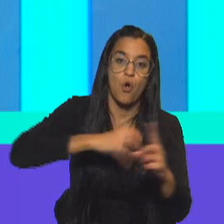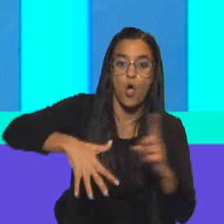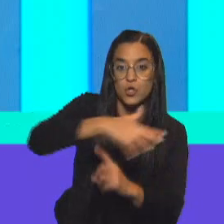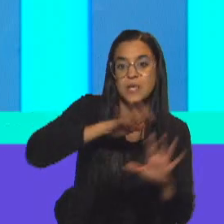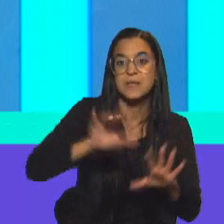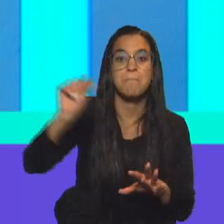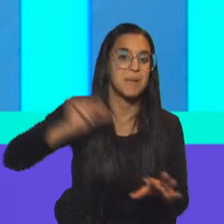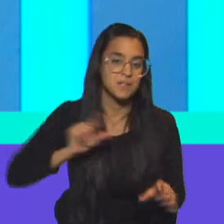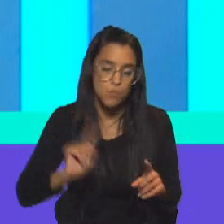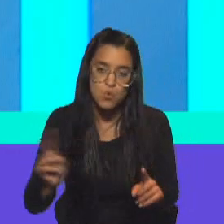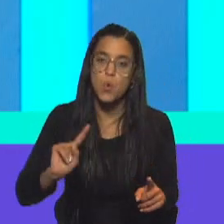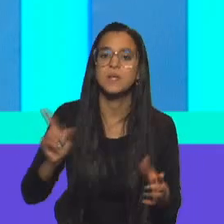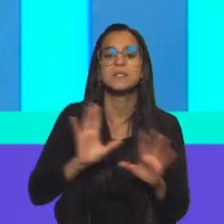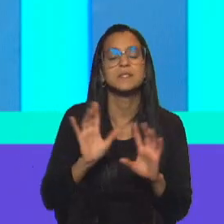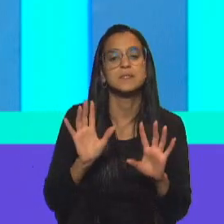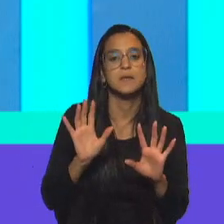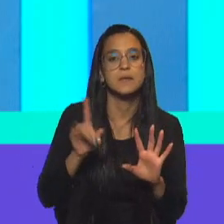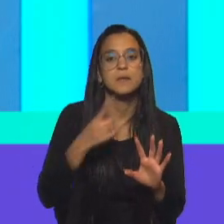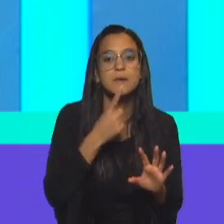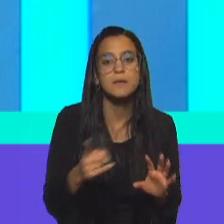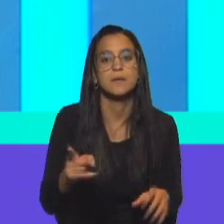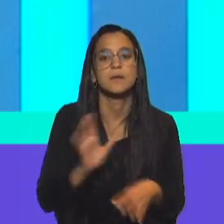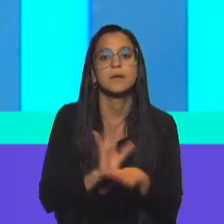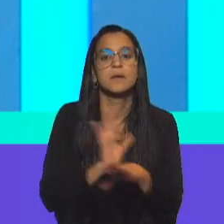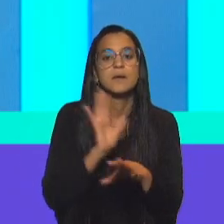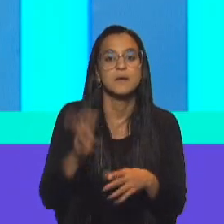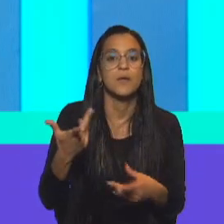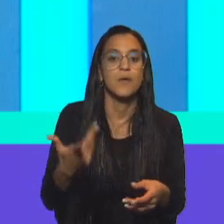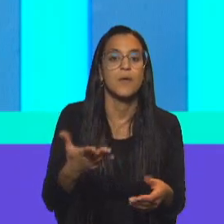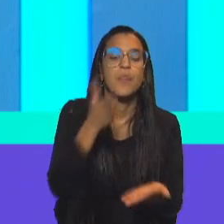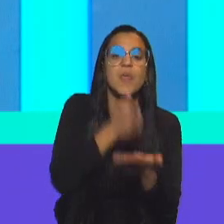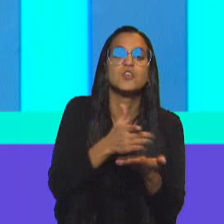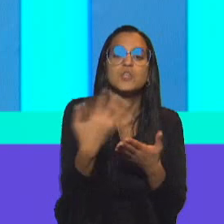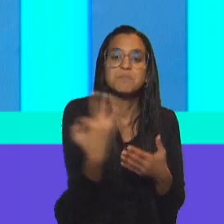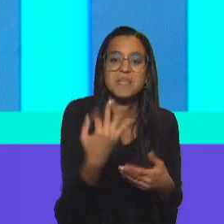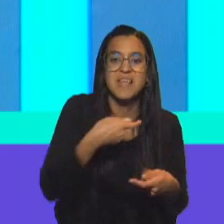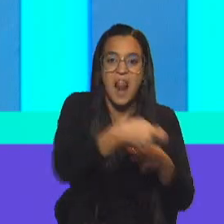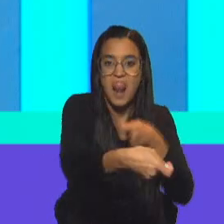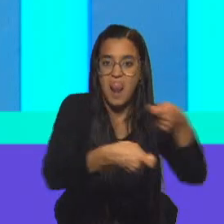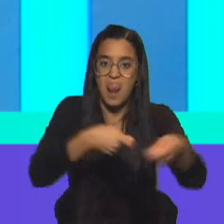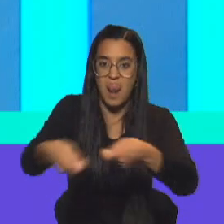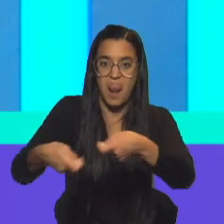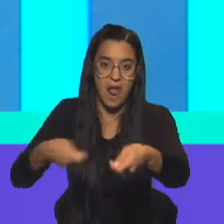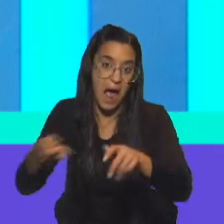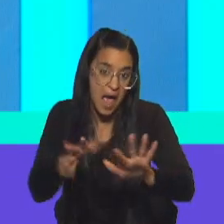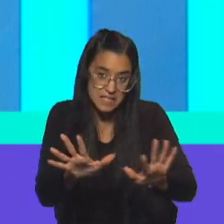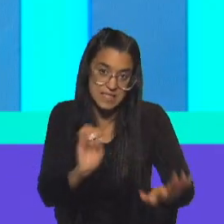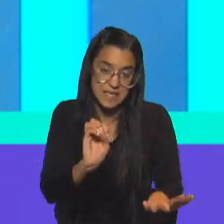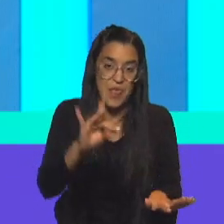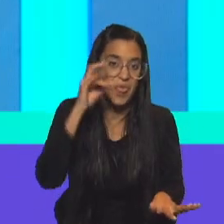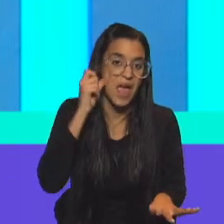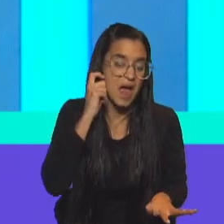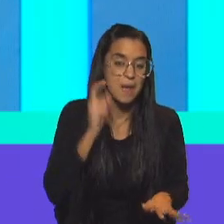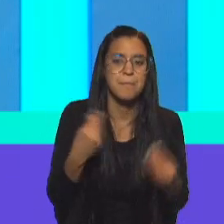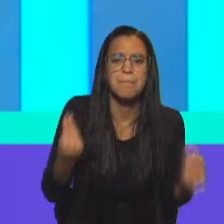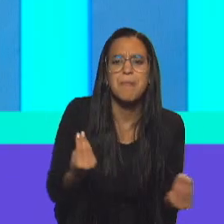un préstamo no es una línea de préstamos sino que es que son estos llamados derechos especiales de giro así se llaman y ahora la pregunta es